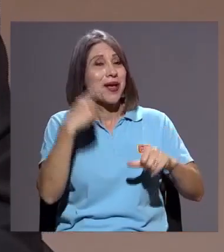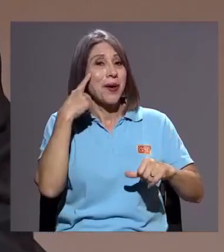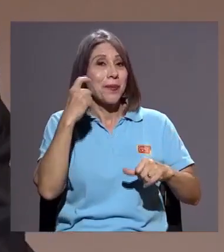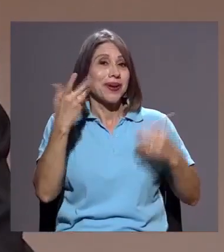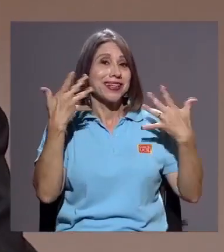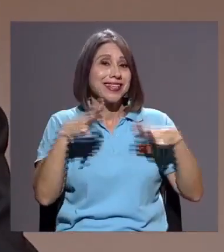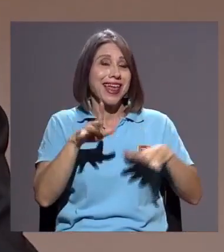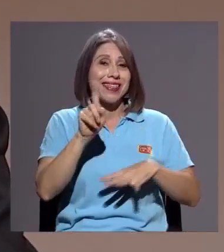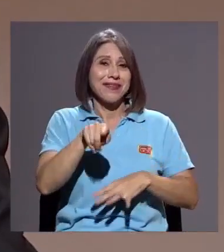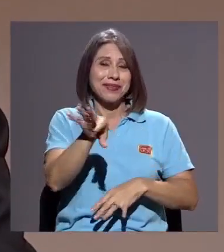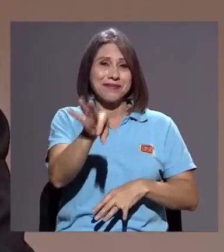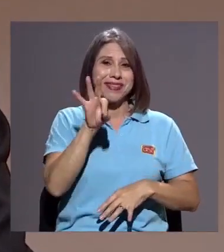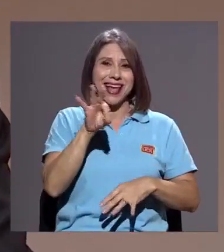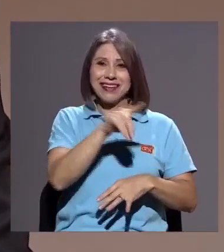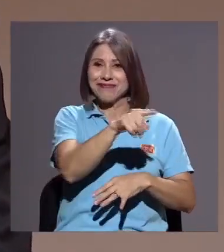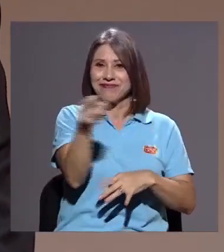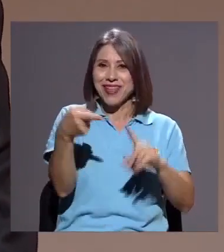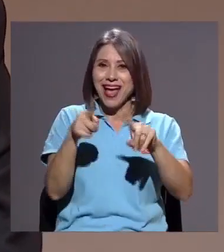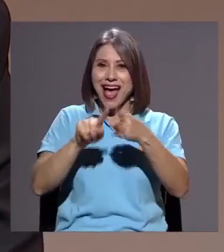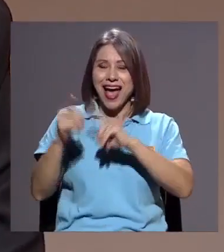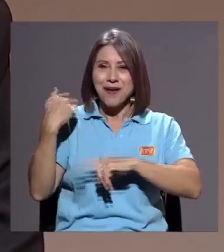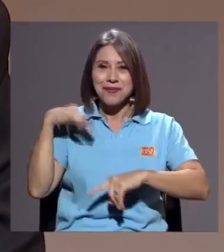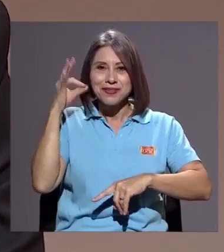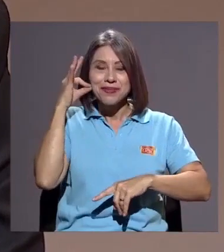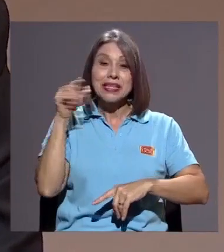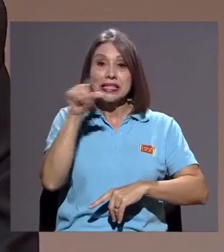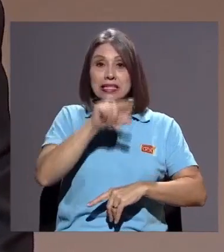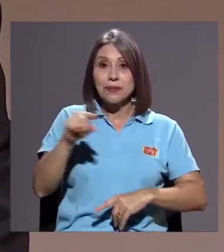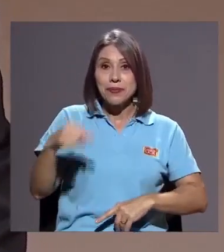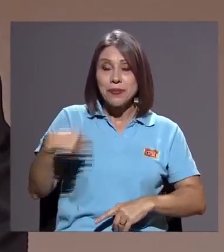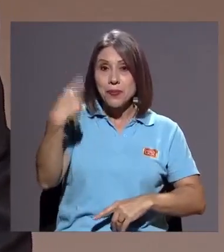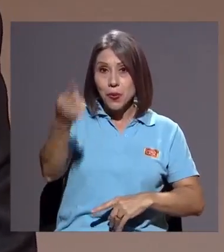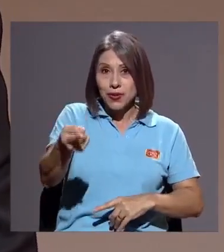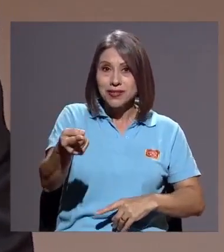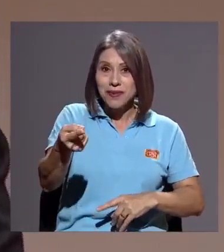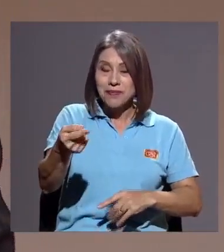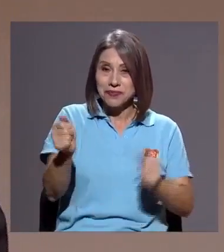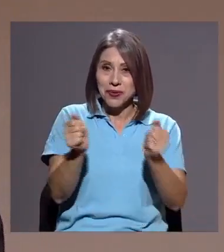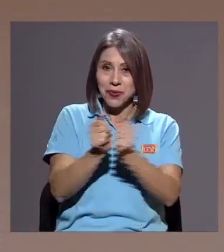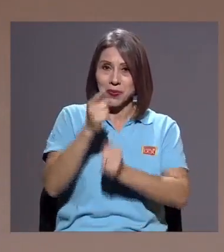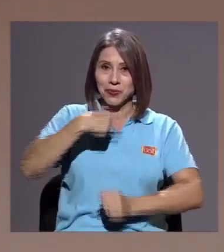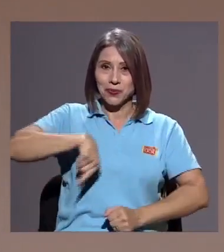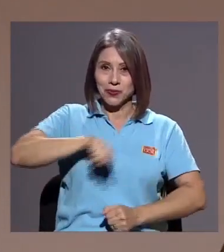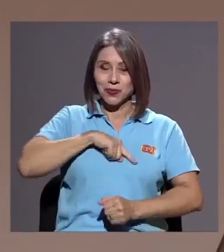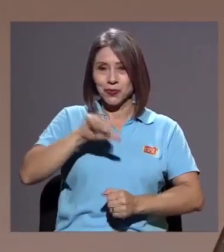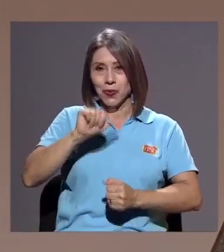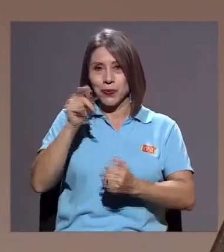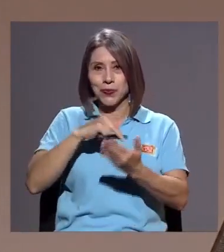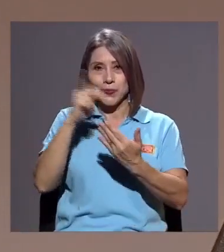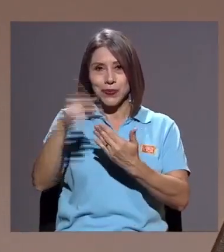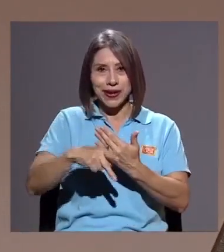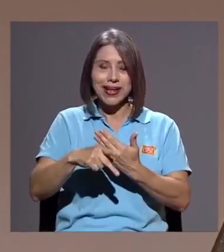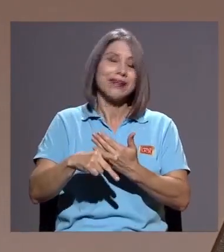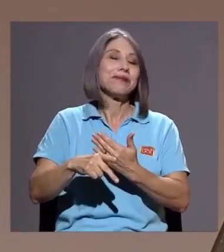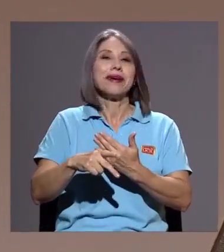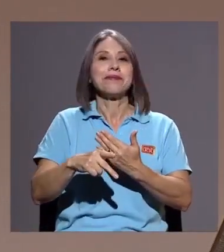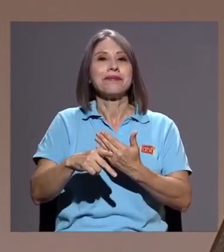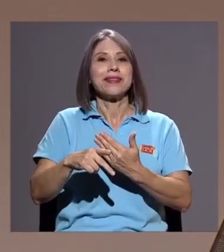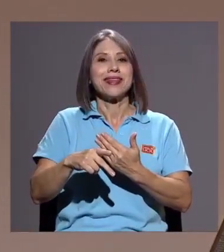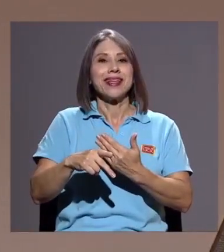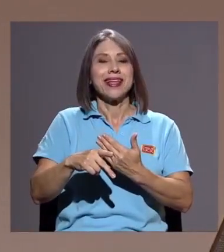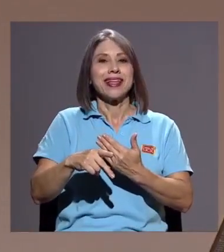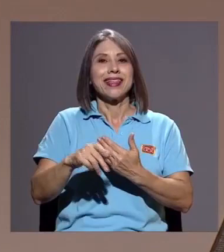tenemos que invitar a las amigas y amigos a que la próxima semana nos acompañen en otro programa